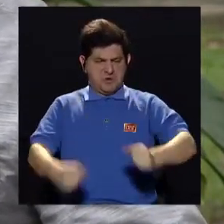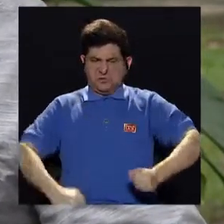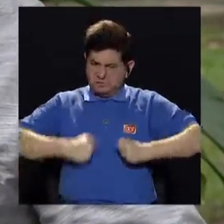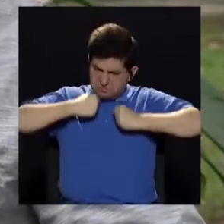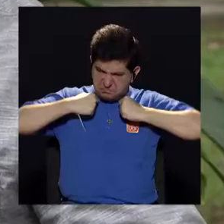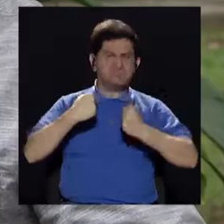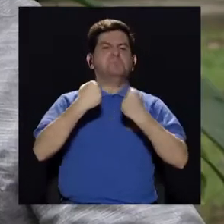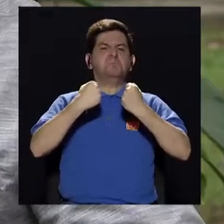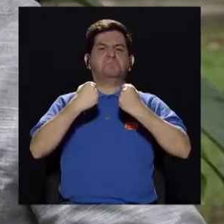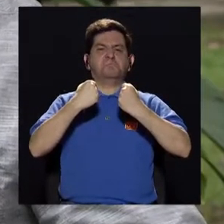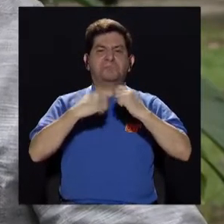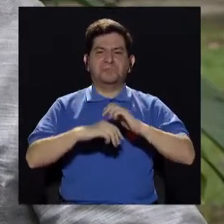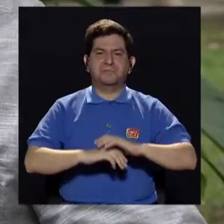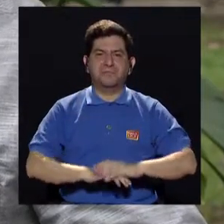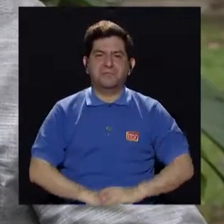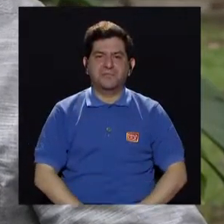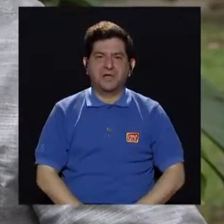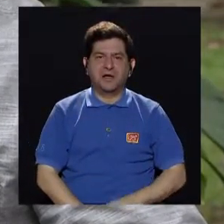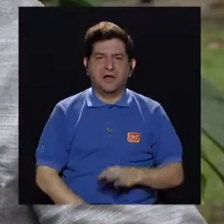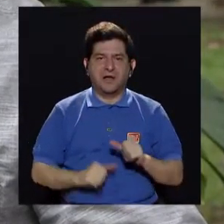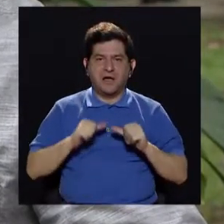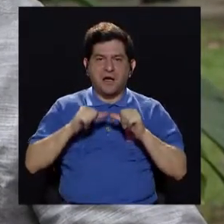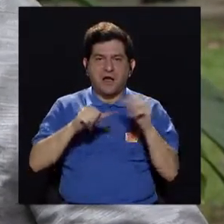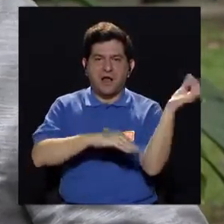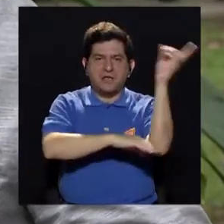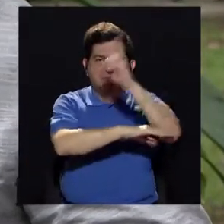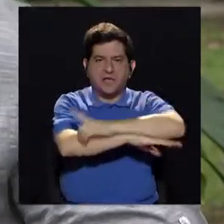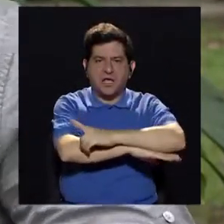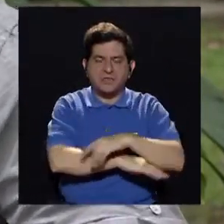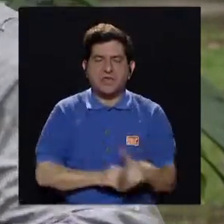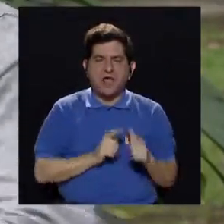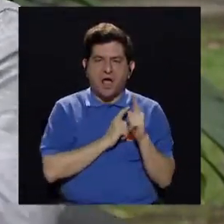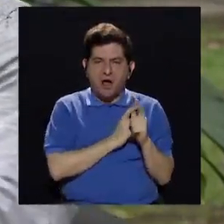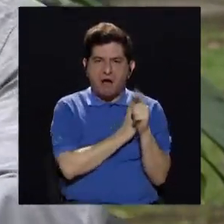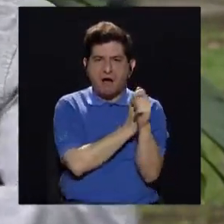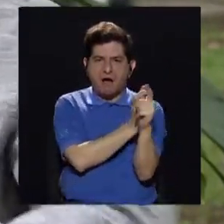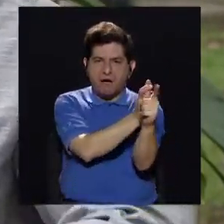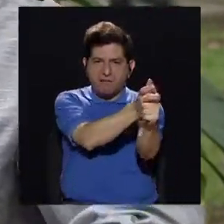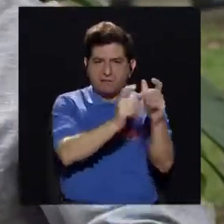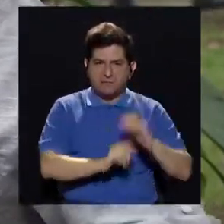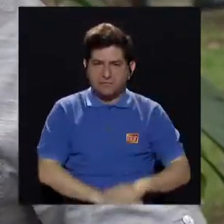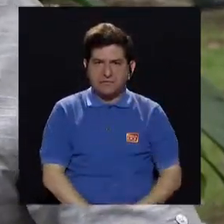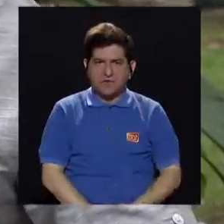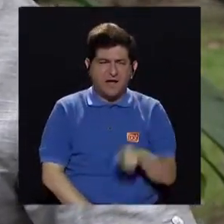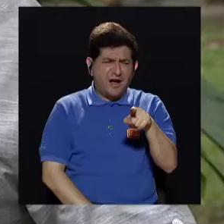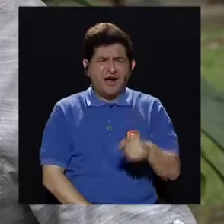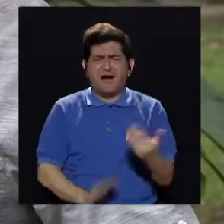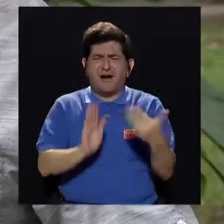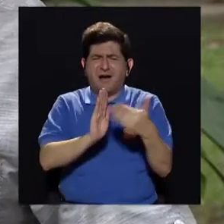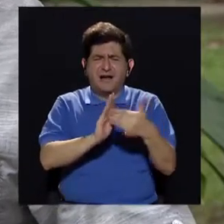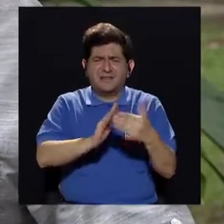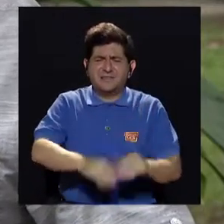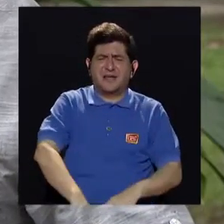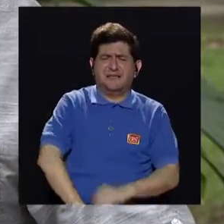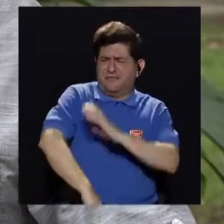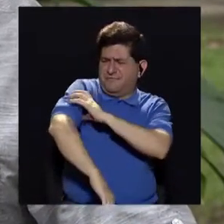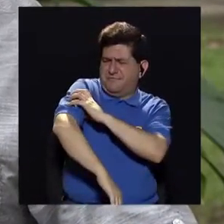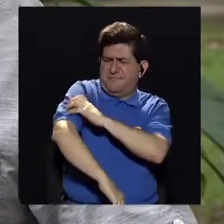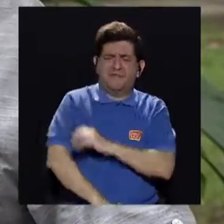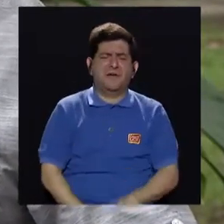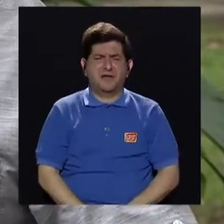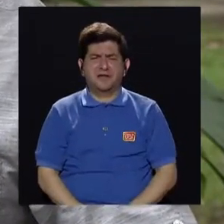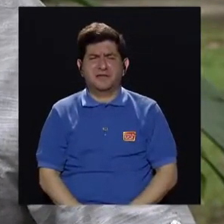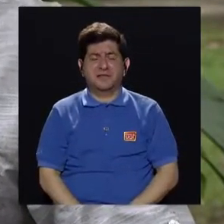envalentona, como dicen, ¿verdad? Y al otro día, pa, sale y se va a correr. Se ratona, se lesiona 2 días